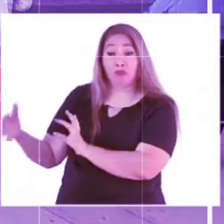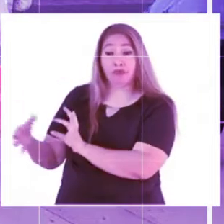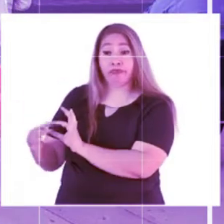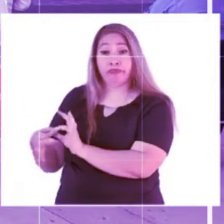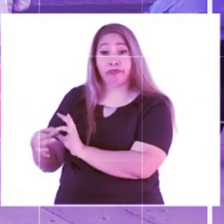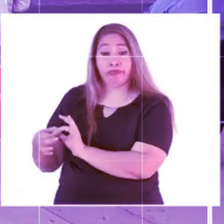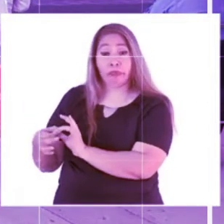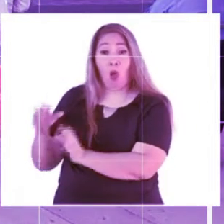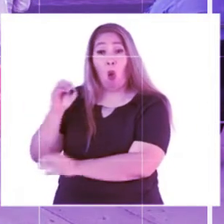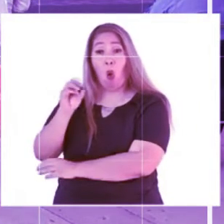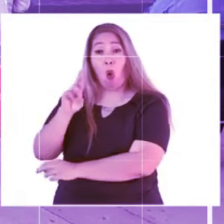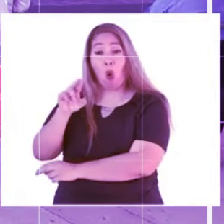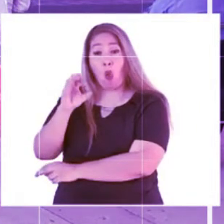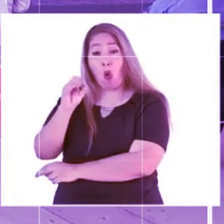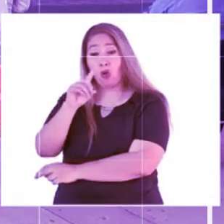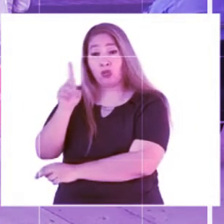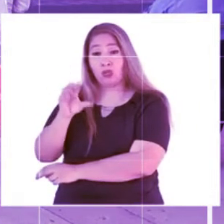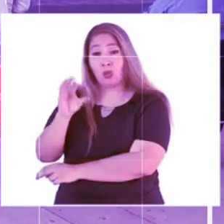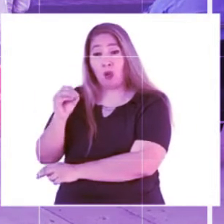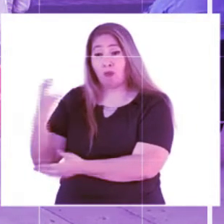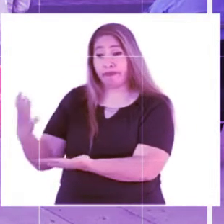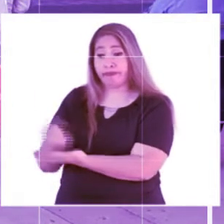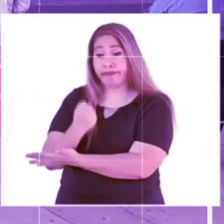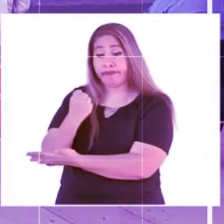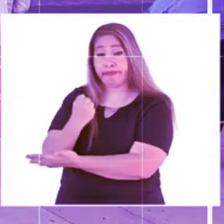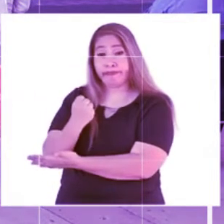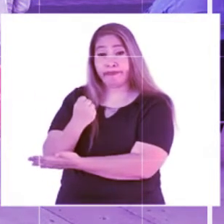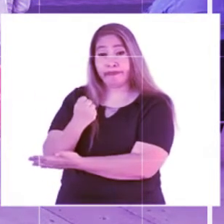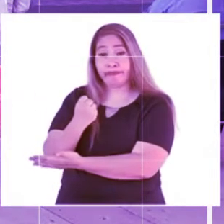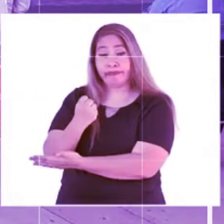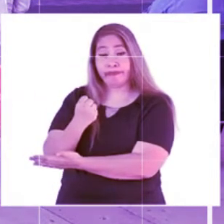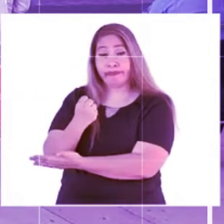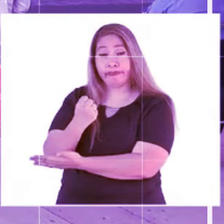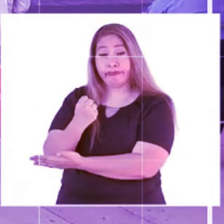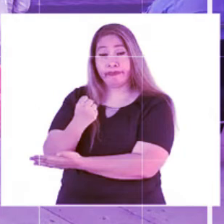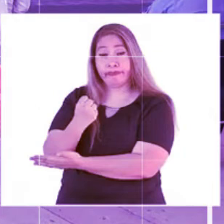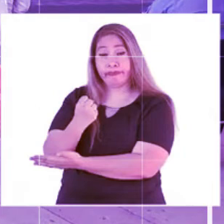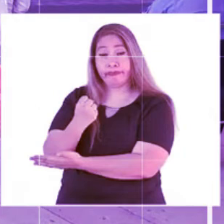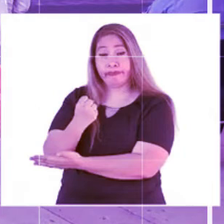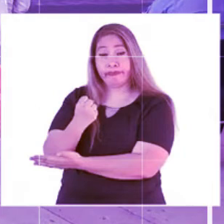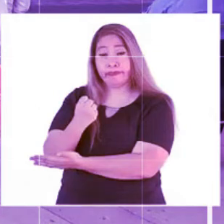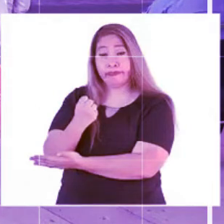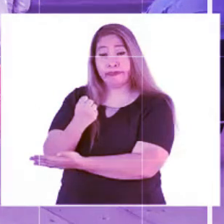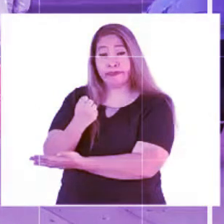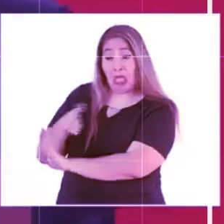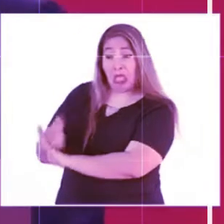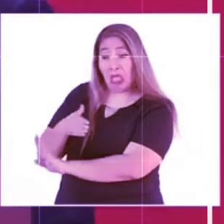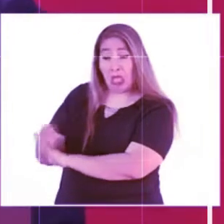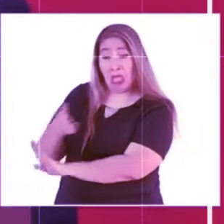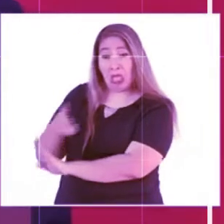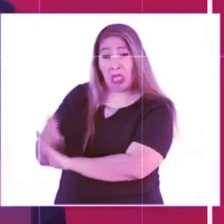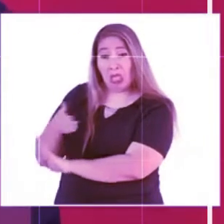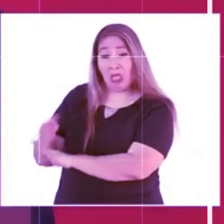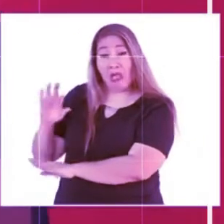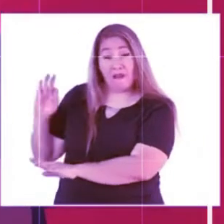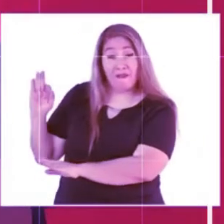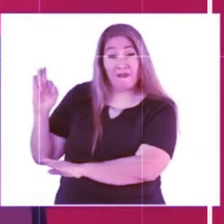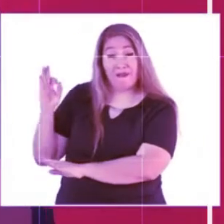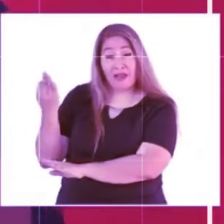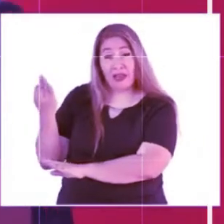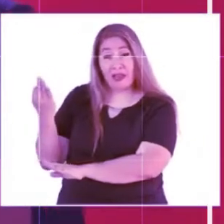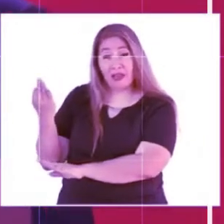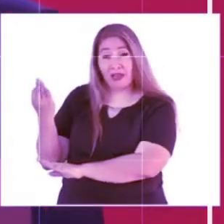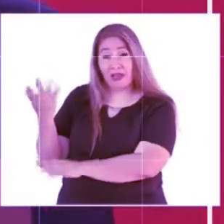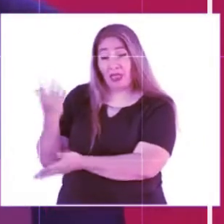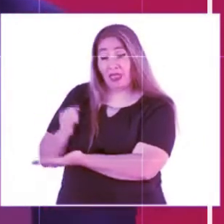Orozco ayudó a Francisco I. Madero a obtener el triunfo en esa batalla contra el Ejército Federal,